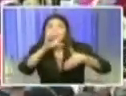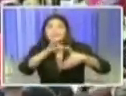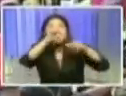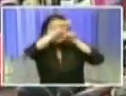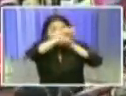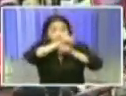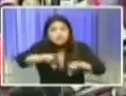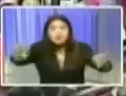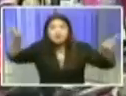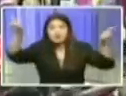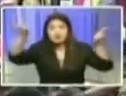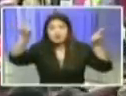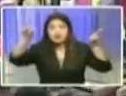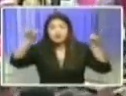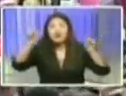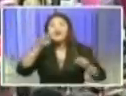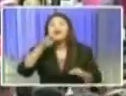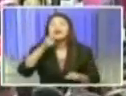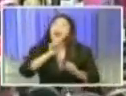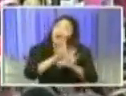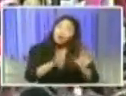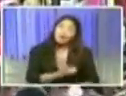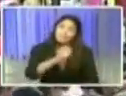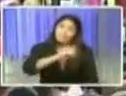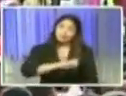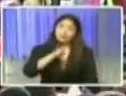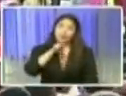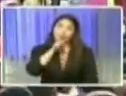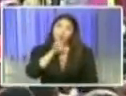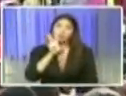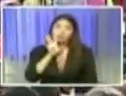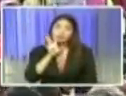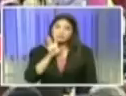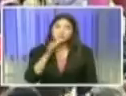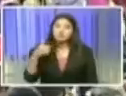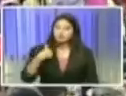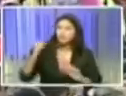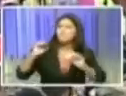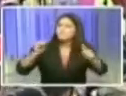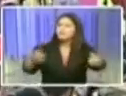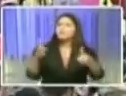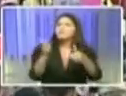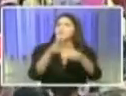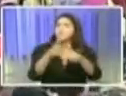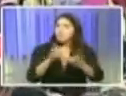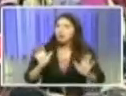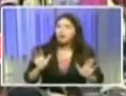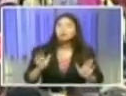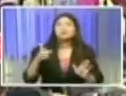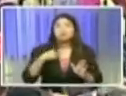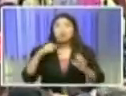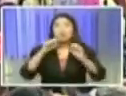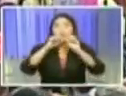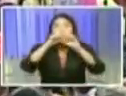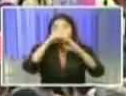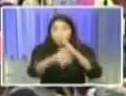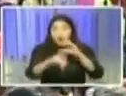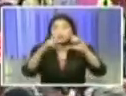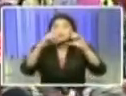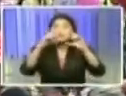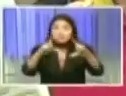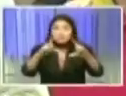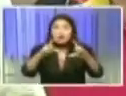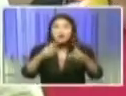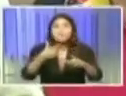Caribe, en español. Yo le voy a echar pierna. Yo voy a colgar en mi